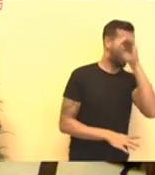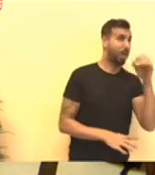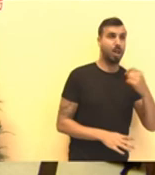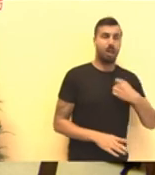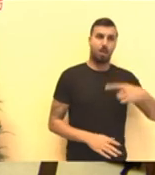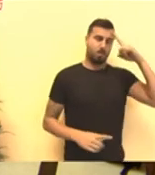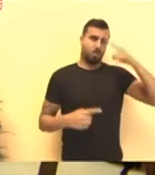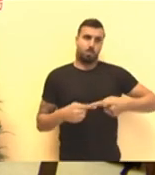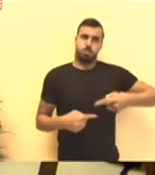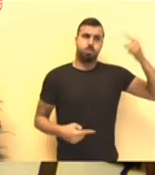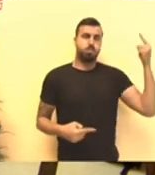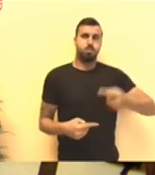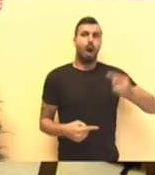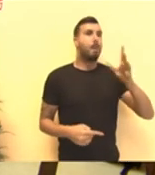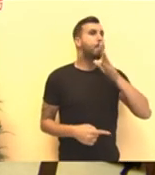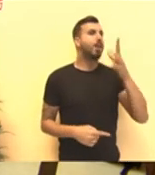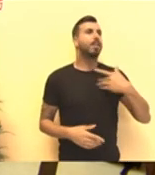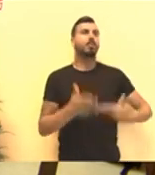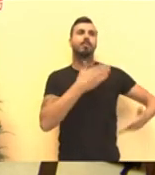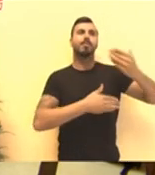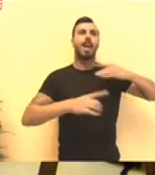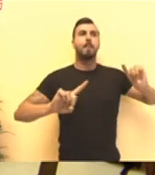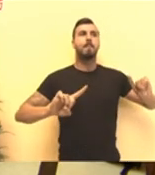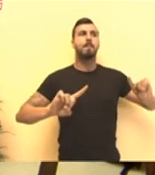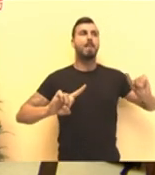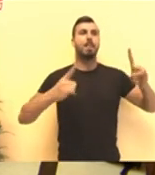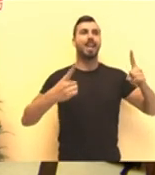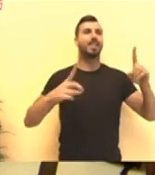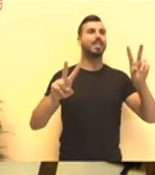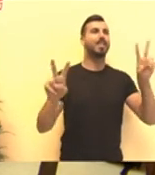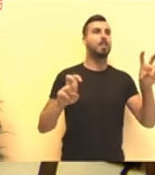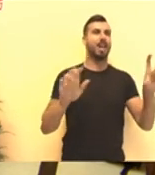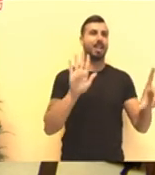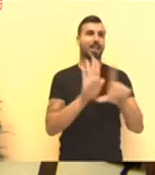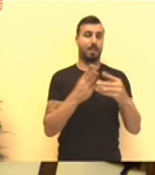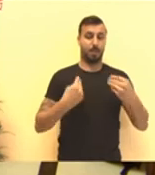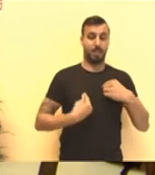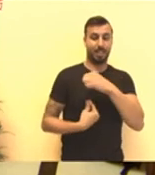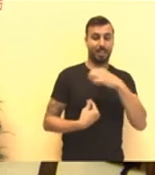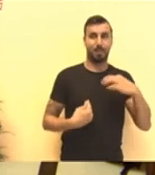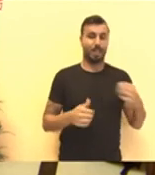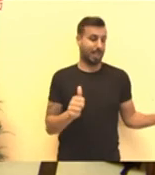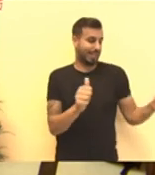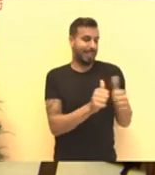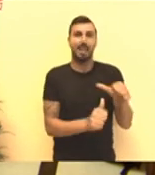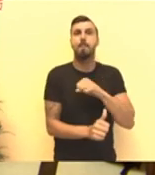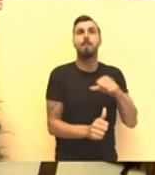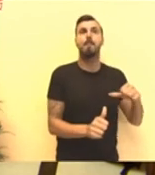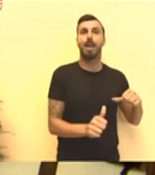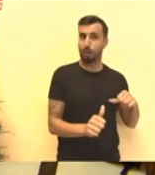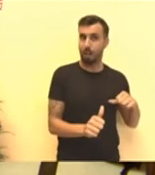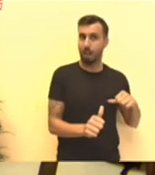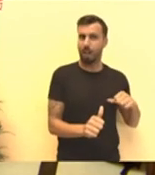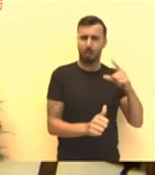impactó mucho la primera vez que oí hablar de la idea de vida independiente y de asistencia personal, que la has nombrado, pero